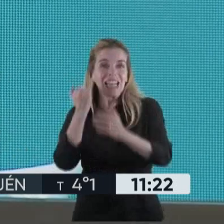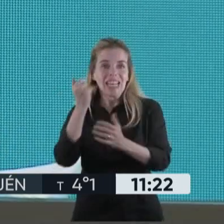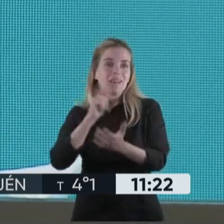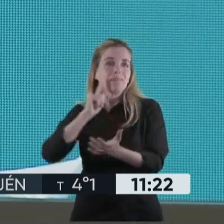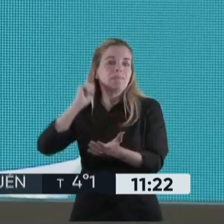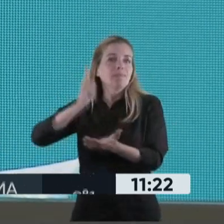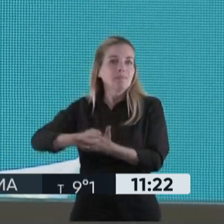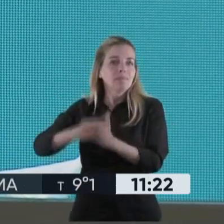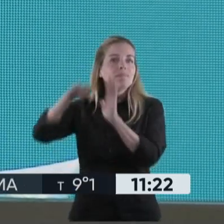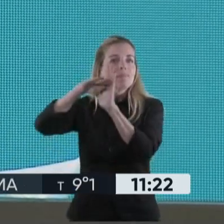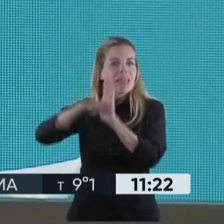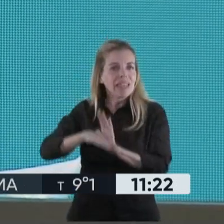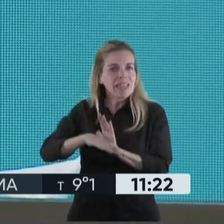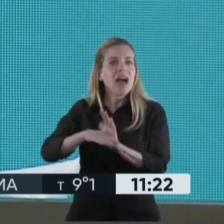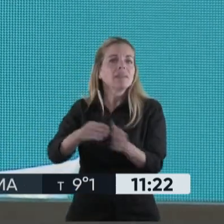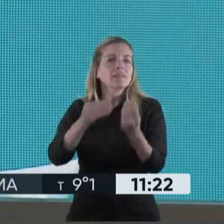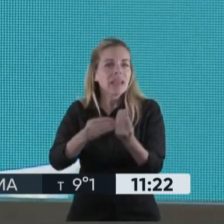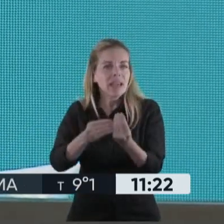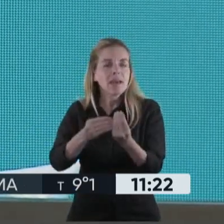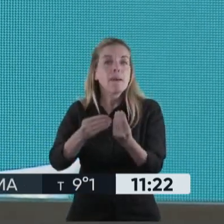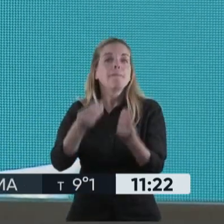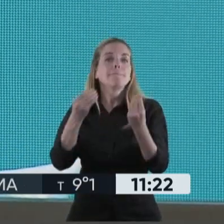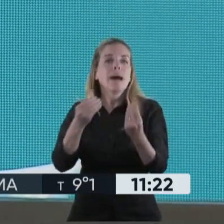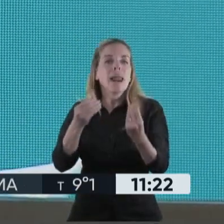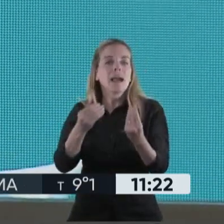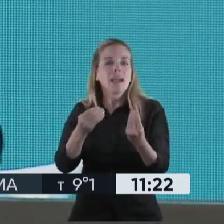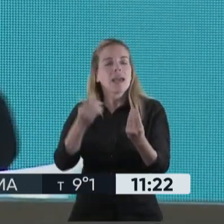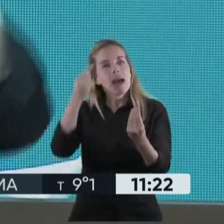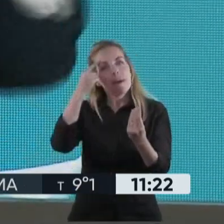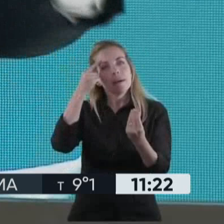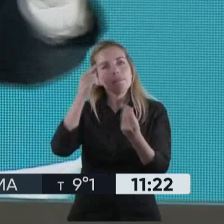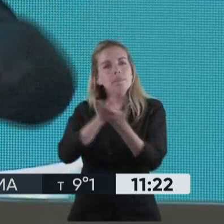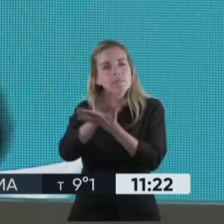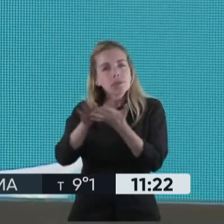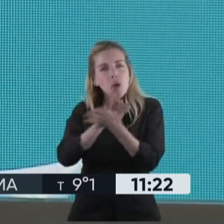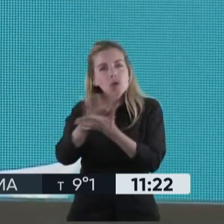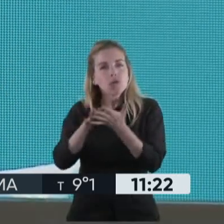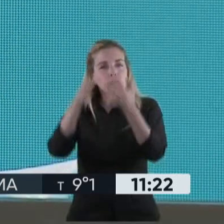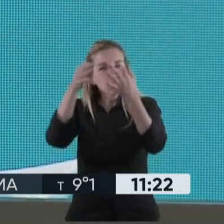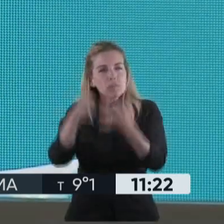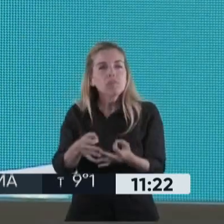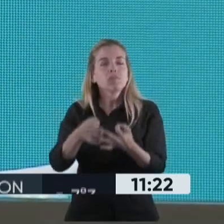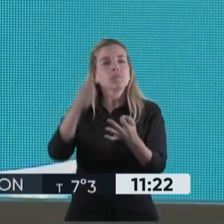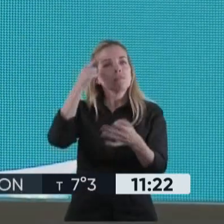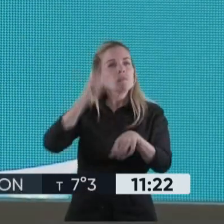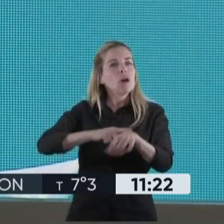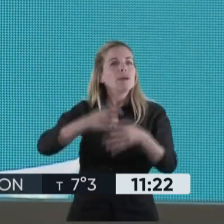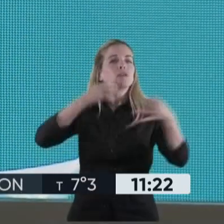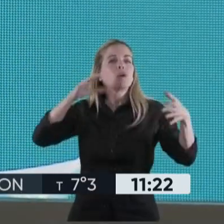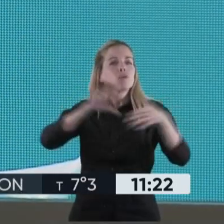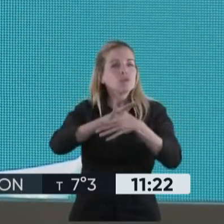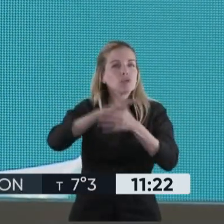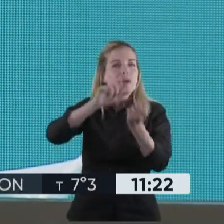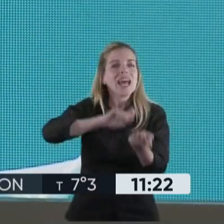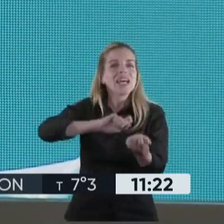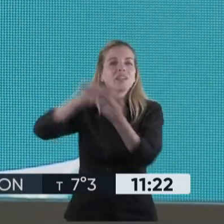medidas que buscaban generar el espacio para llegar a ese momento en el cual exportemos 100 mil millones